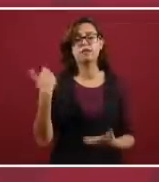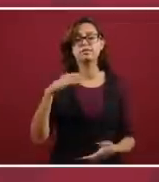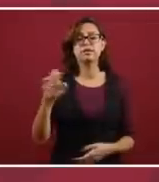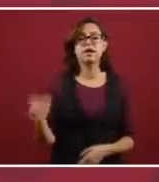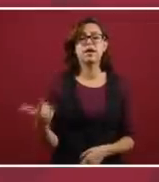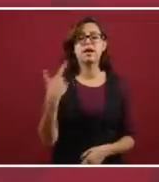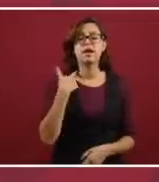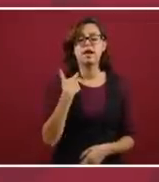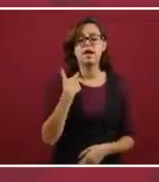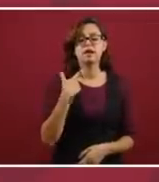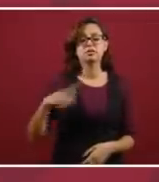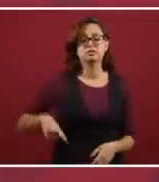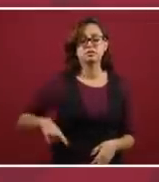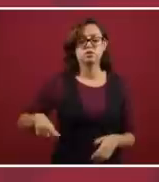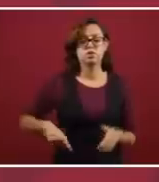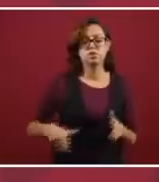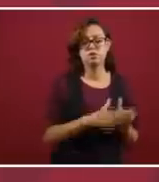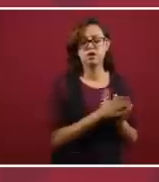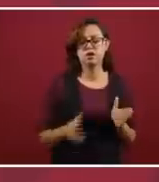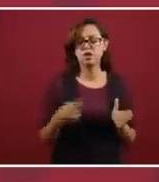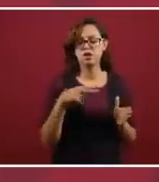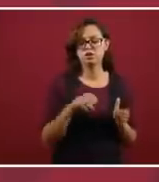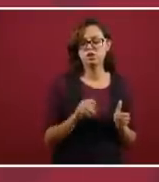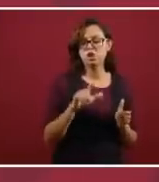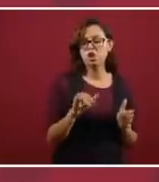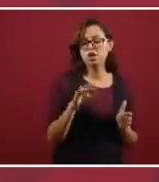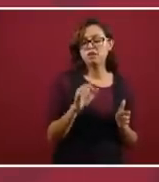que no había de otra,